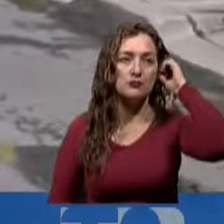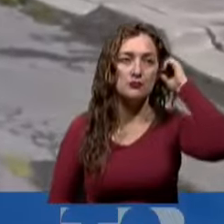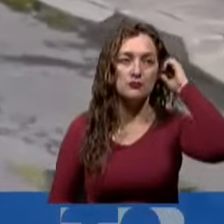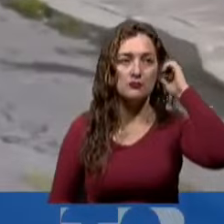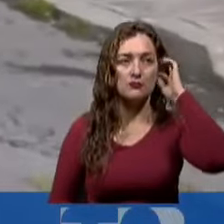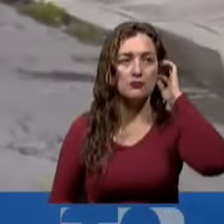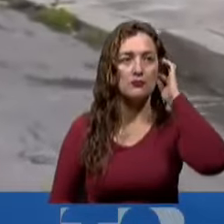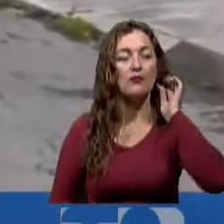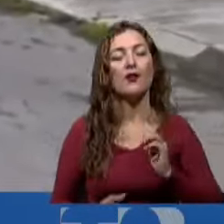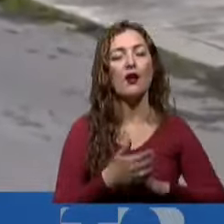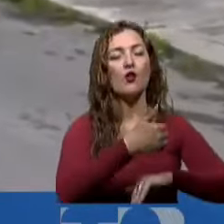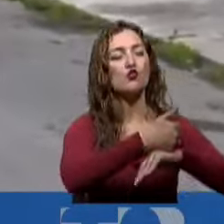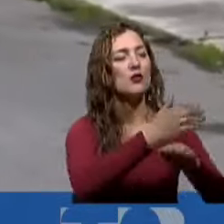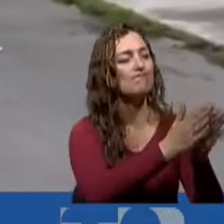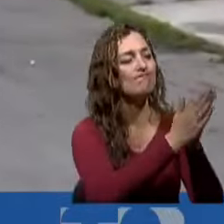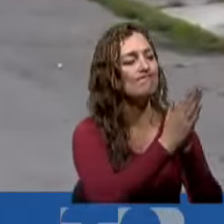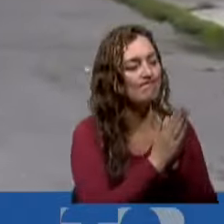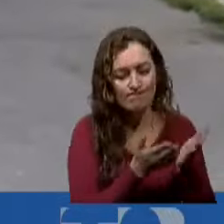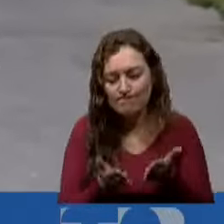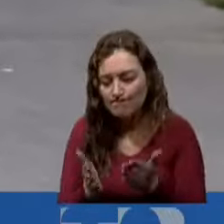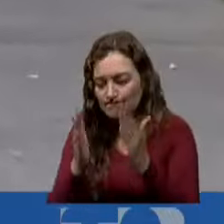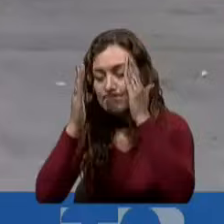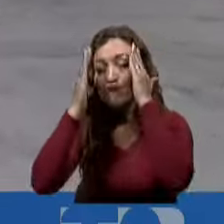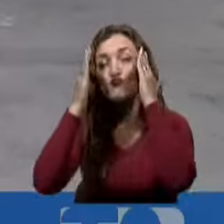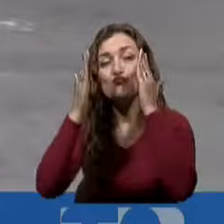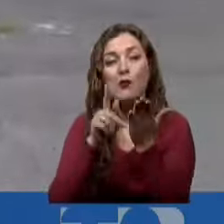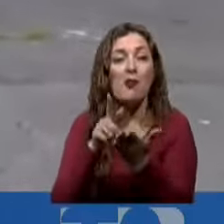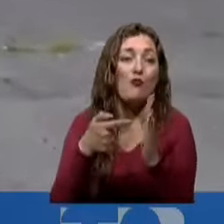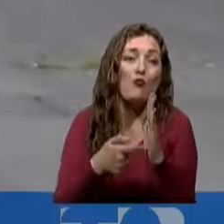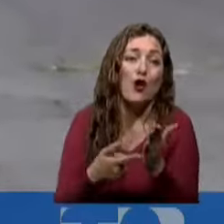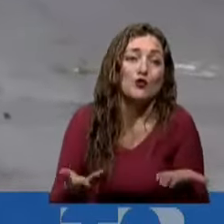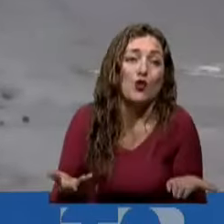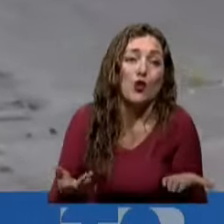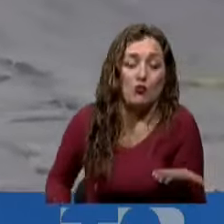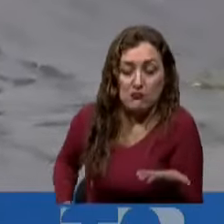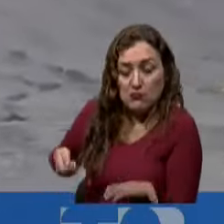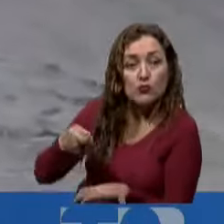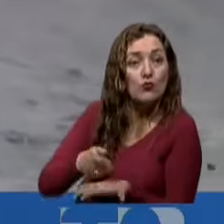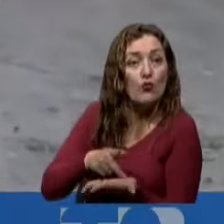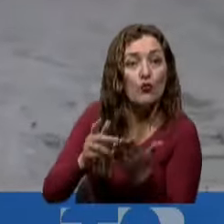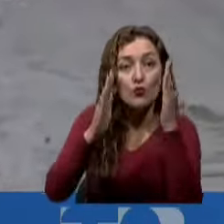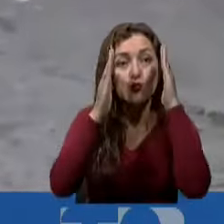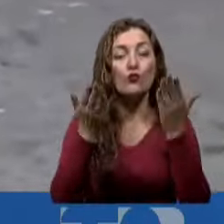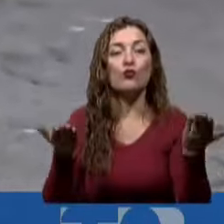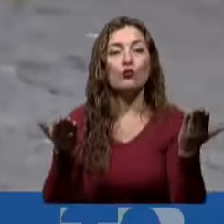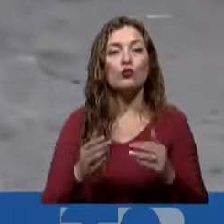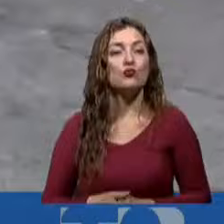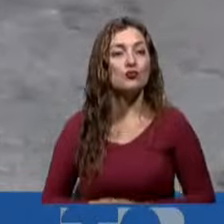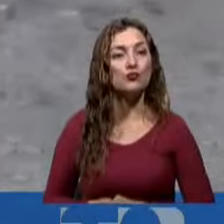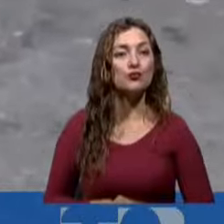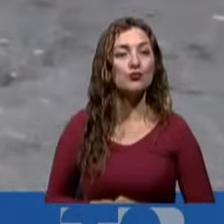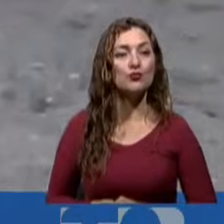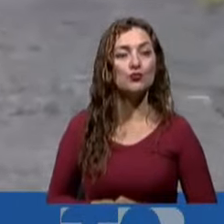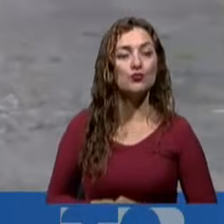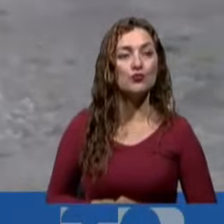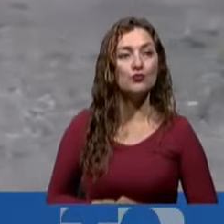pedido formal para que nos atiendan porque realmente para eso se pagan los impuestos, para que seamos atendidos como nos merecemos. Al